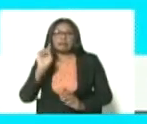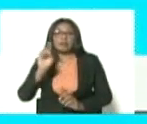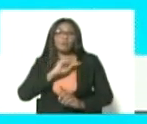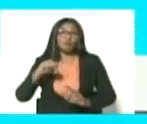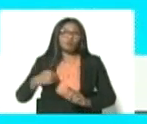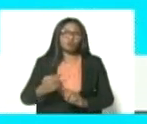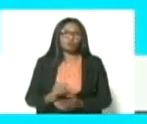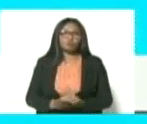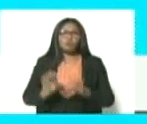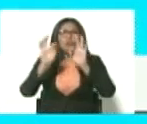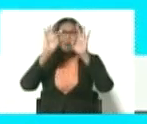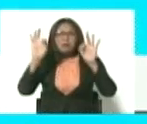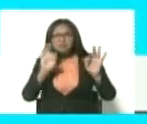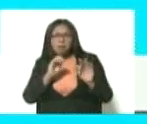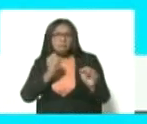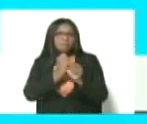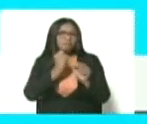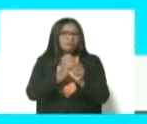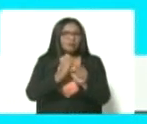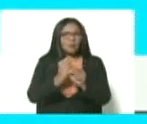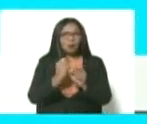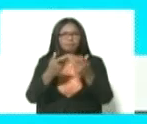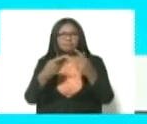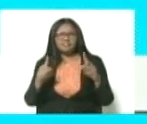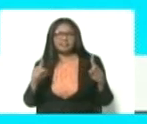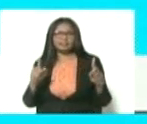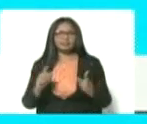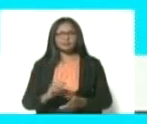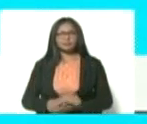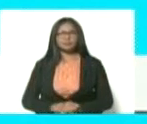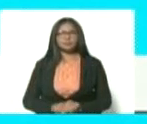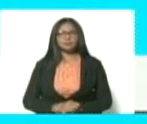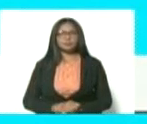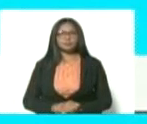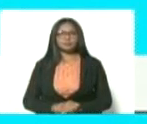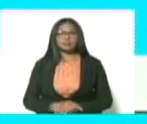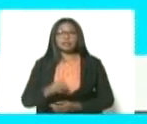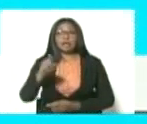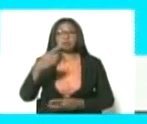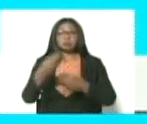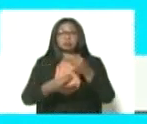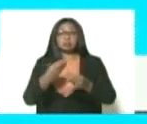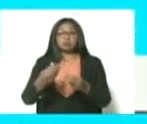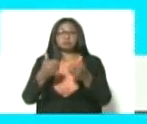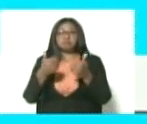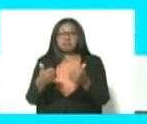Es un método que ha sido muy efectivo